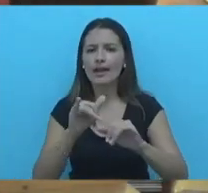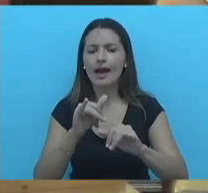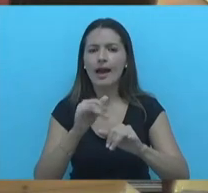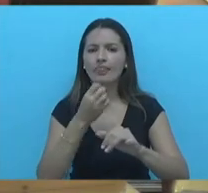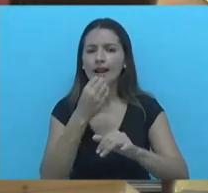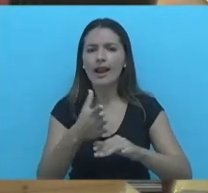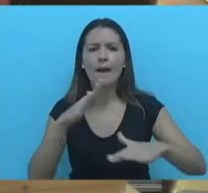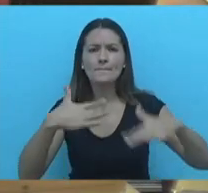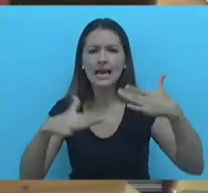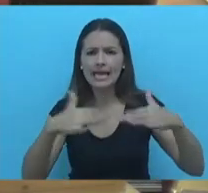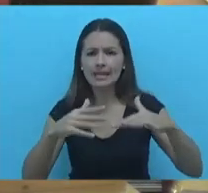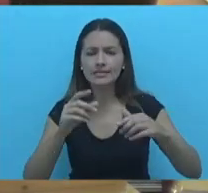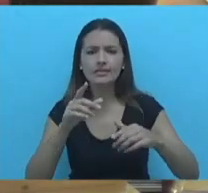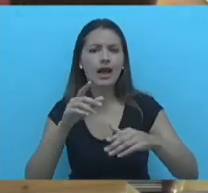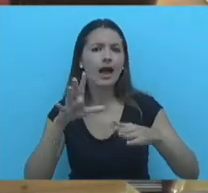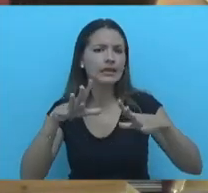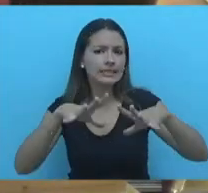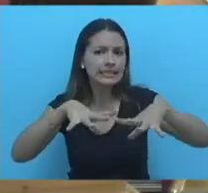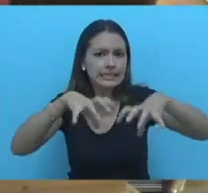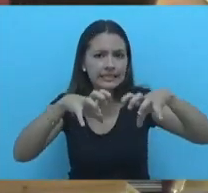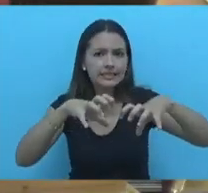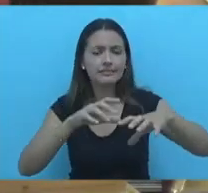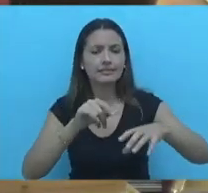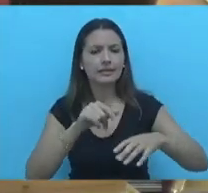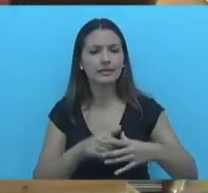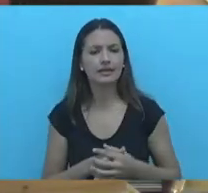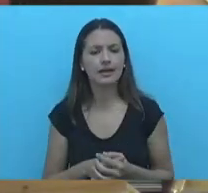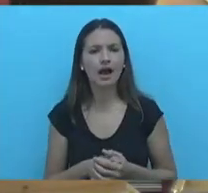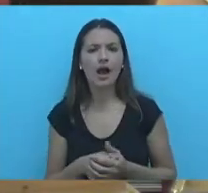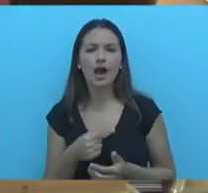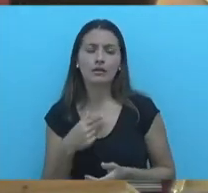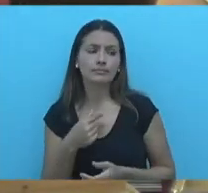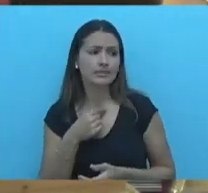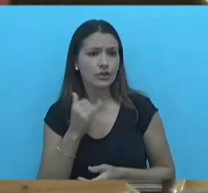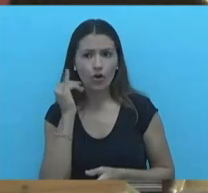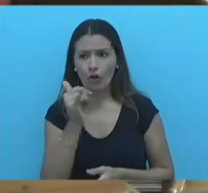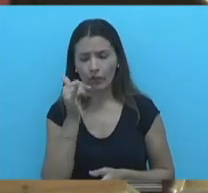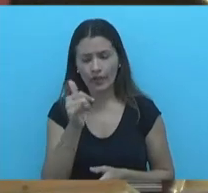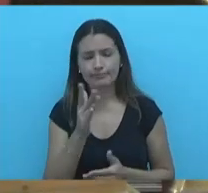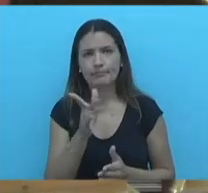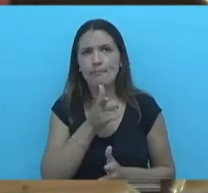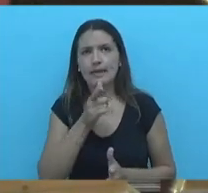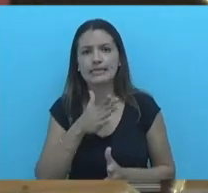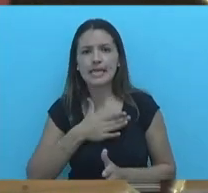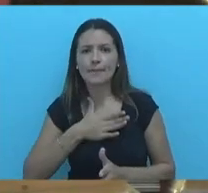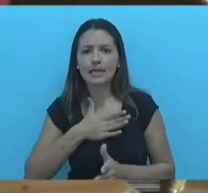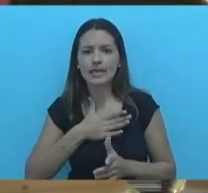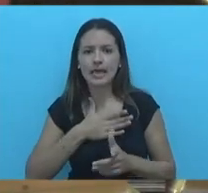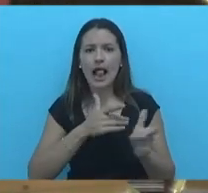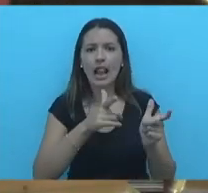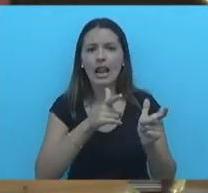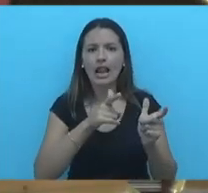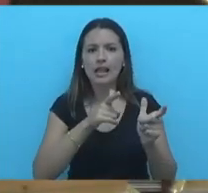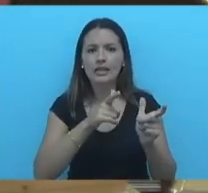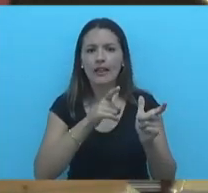Me gustaría hacer algunas consideraciones porque creo que todos los departamentos, sobre todo del centro